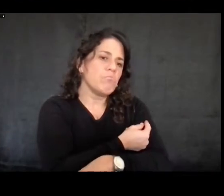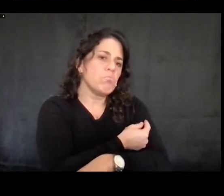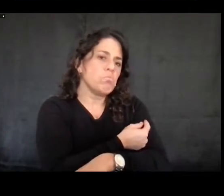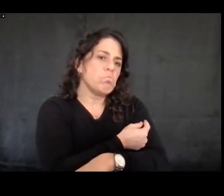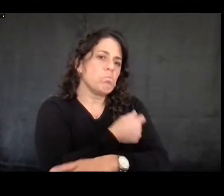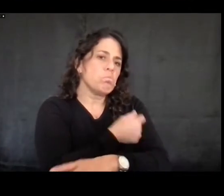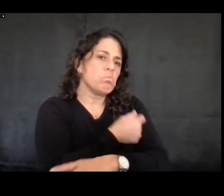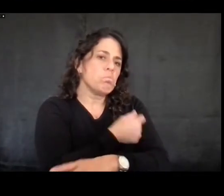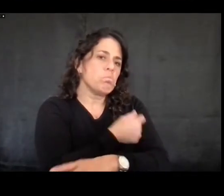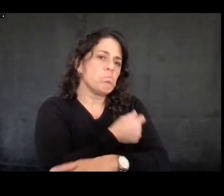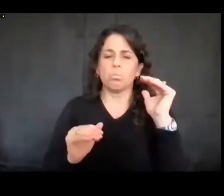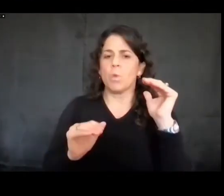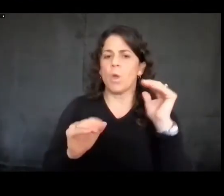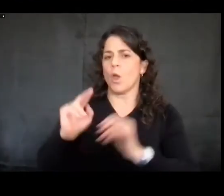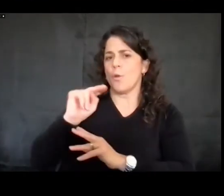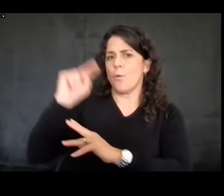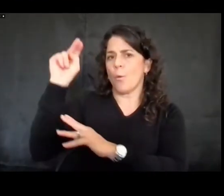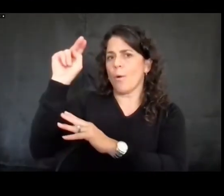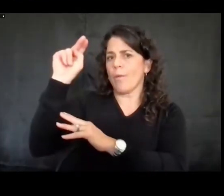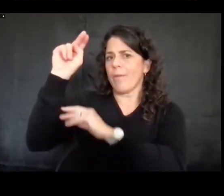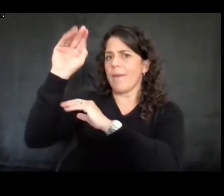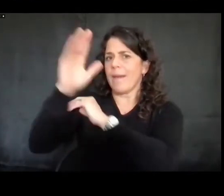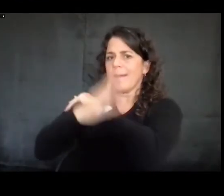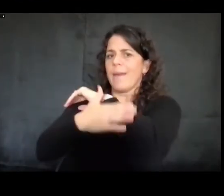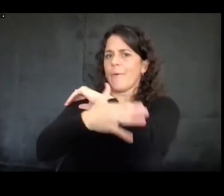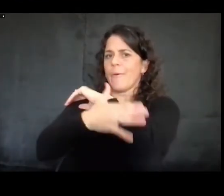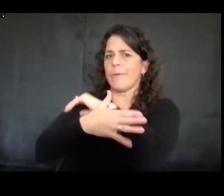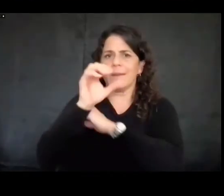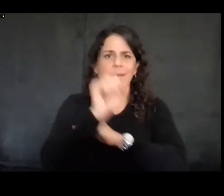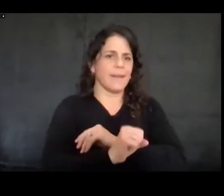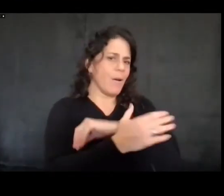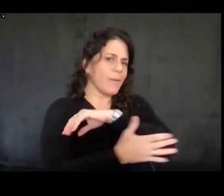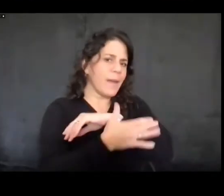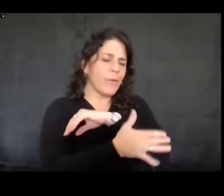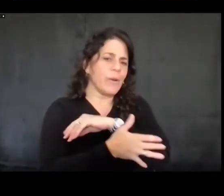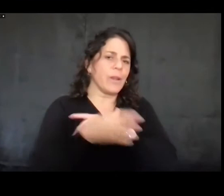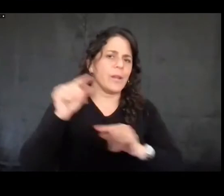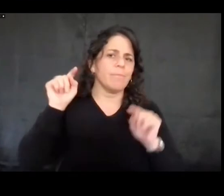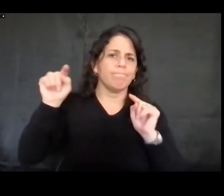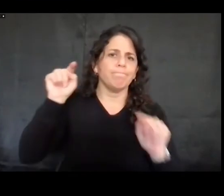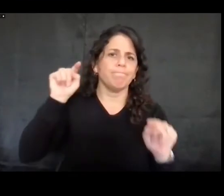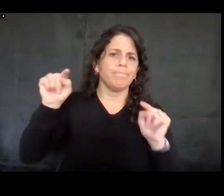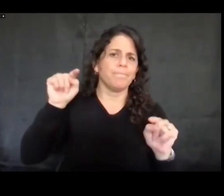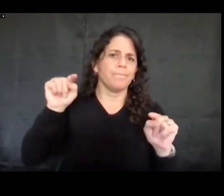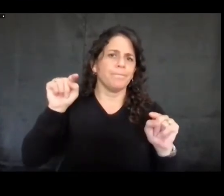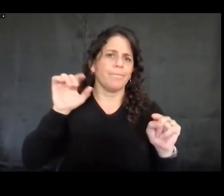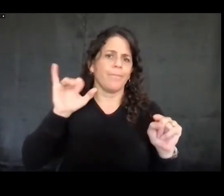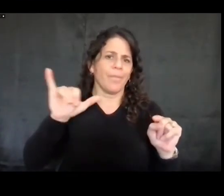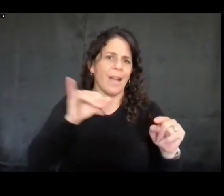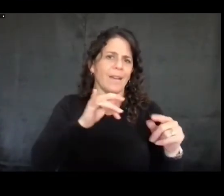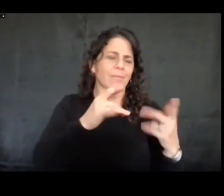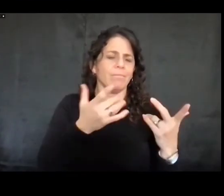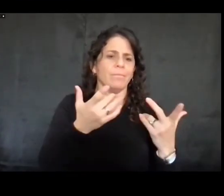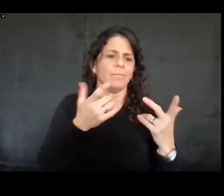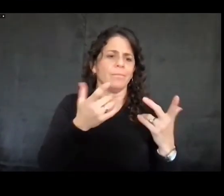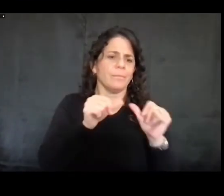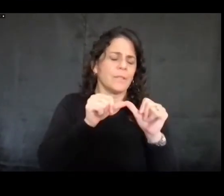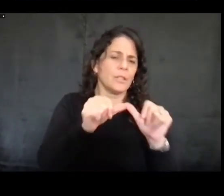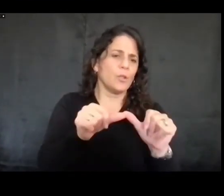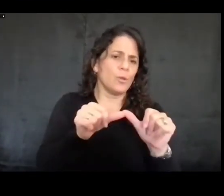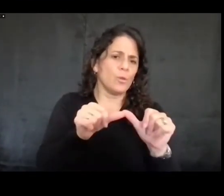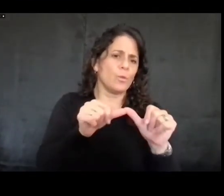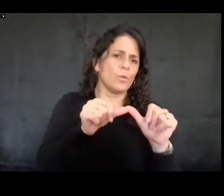entre el condado norte y condado sur he preguntado antes pero parece que la tendencia continúa